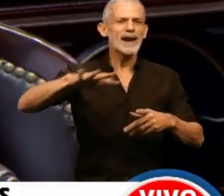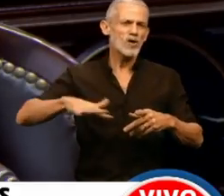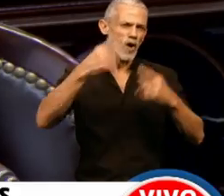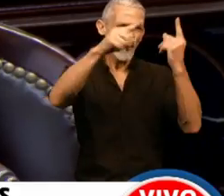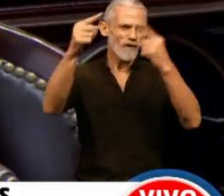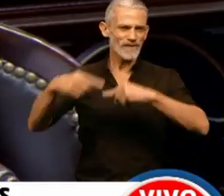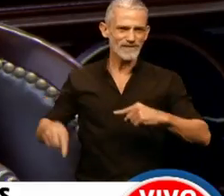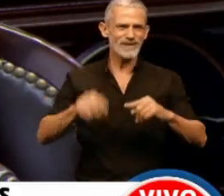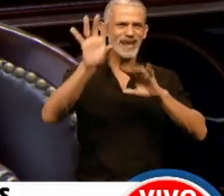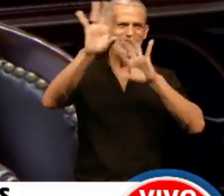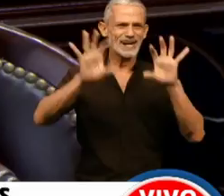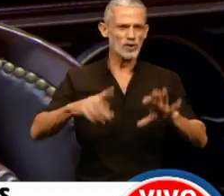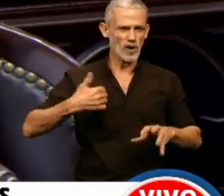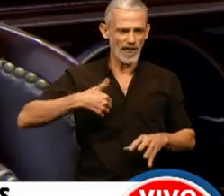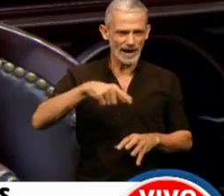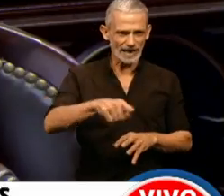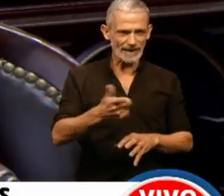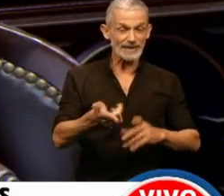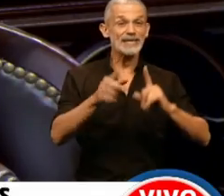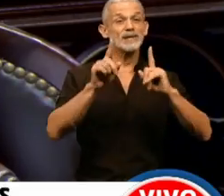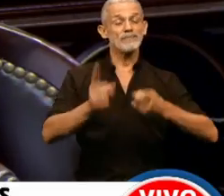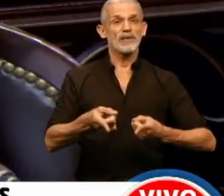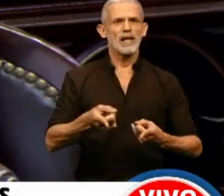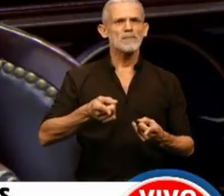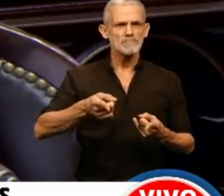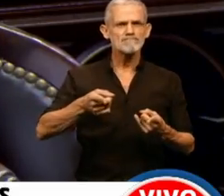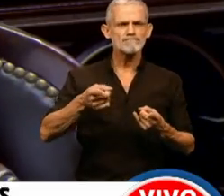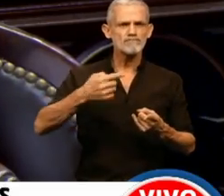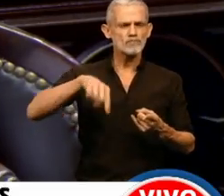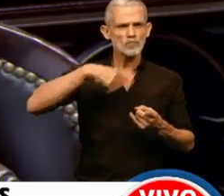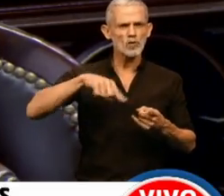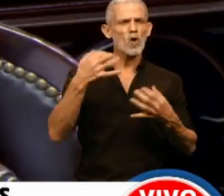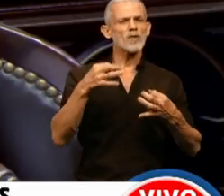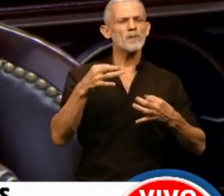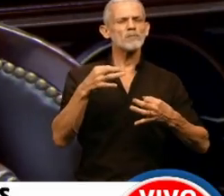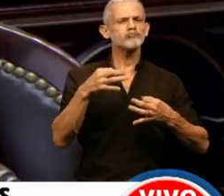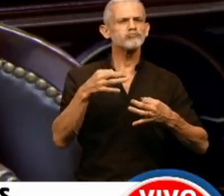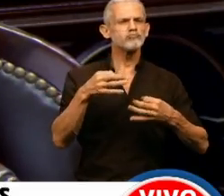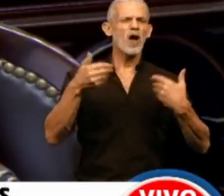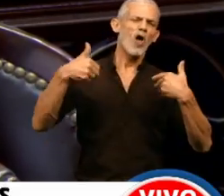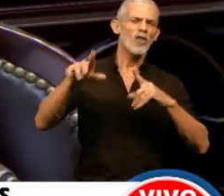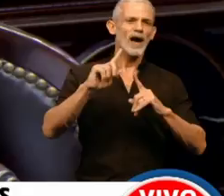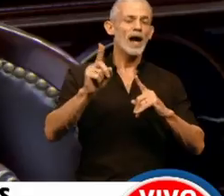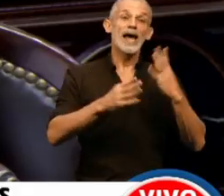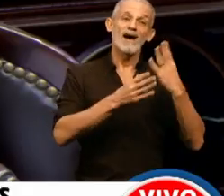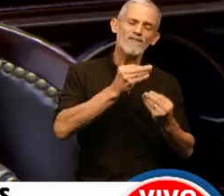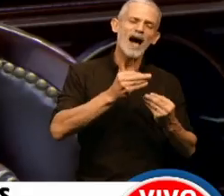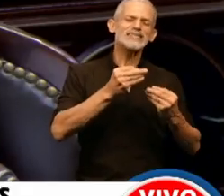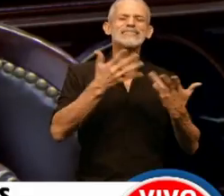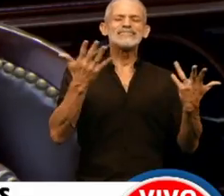argentina también es bueno que no dejemos pasar ni los errores